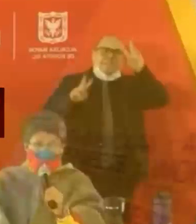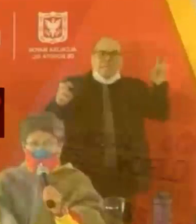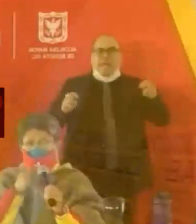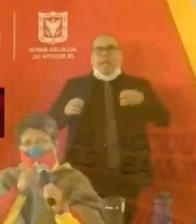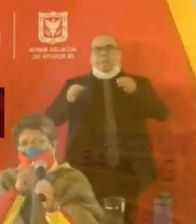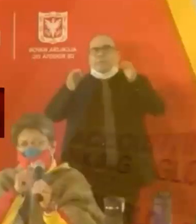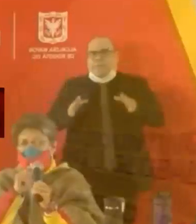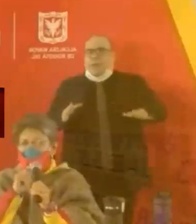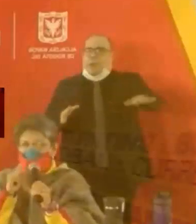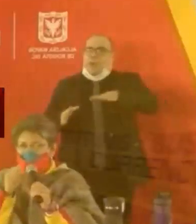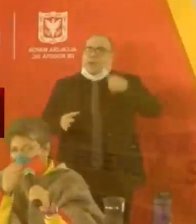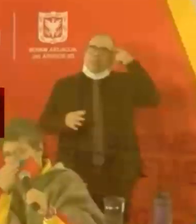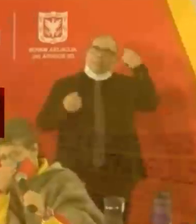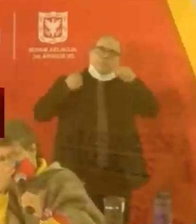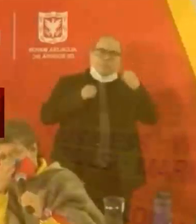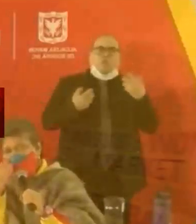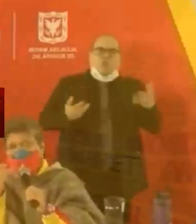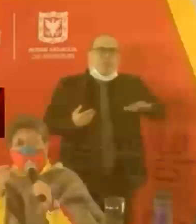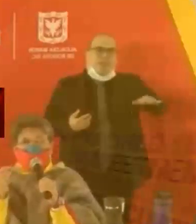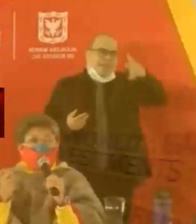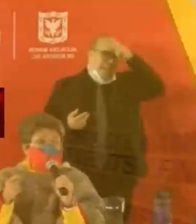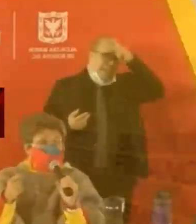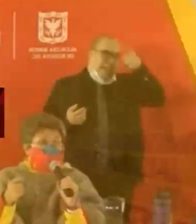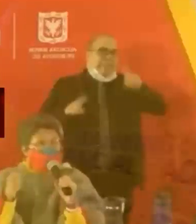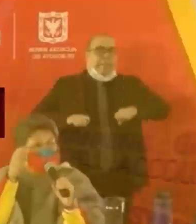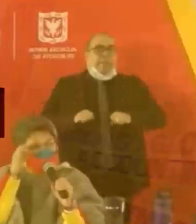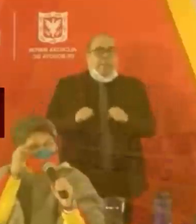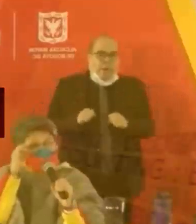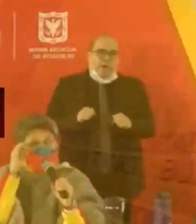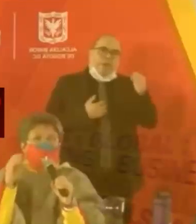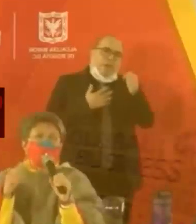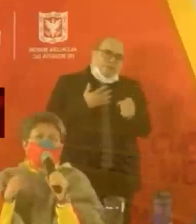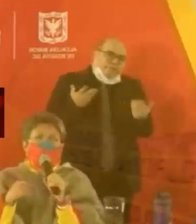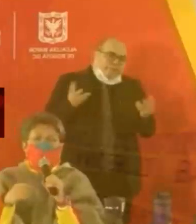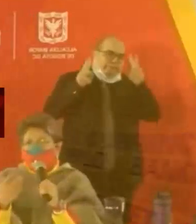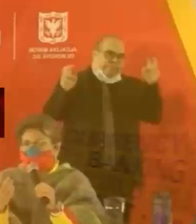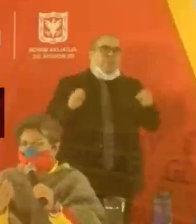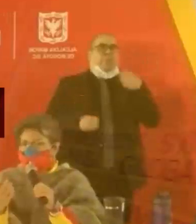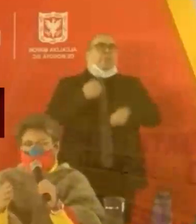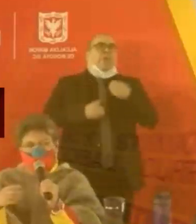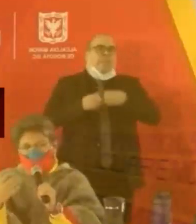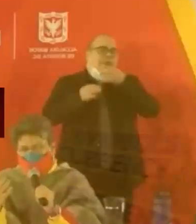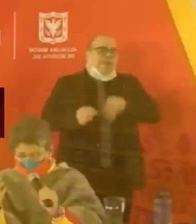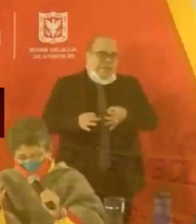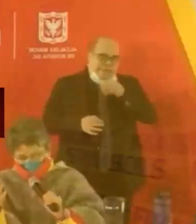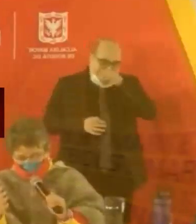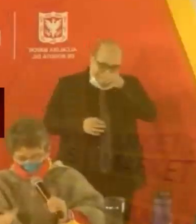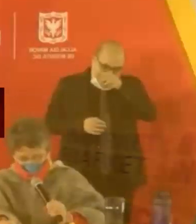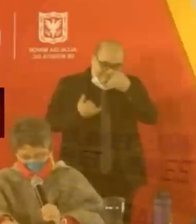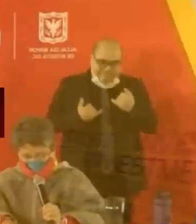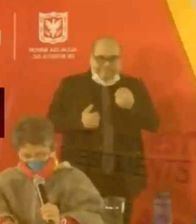los exiliados venezolanos o ha tenido una acción de ayuda al régimen de Maduro, pues ha sido declarado persona non grata por nuestra organización. Señor Colina, muy buenos